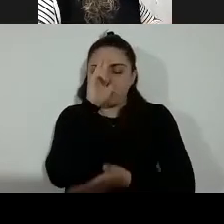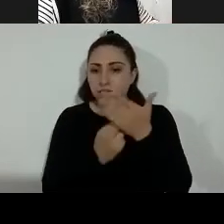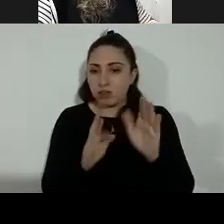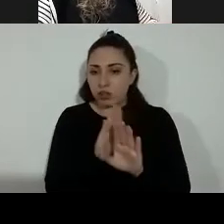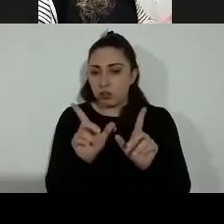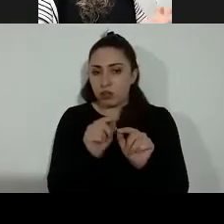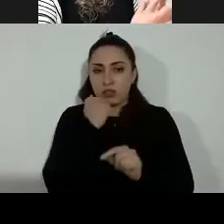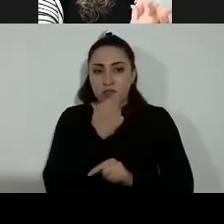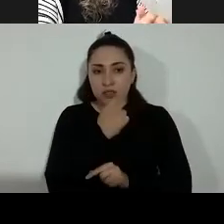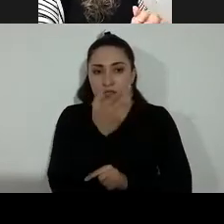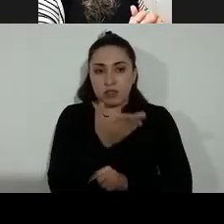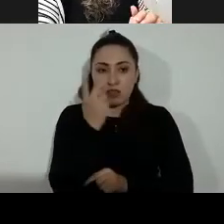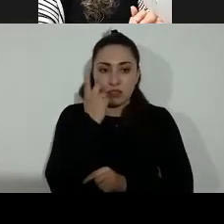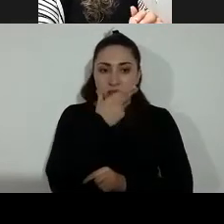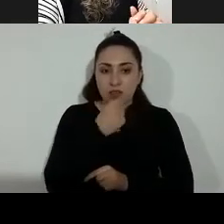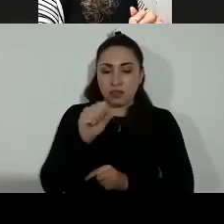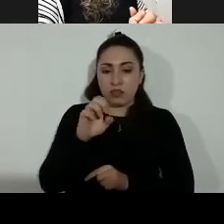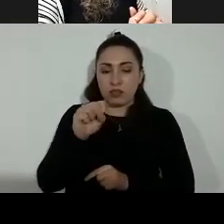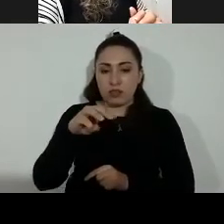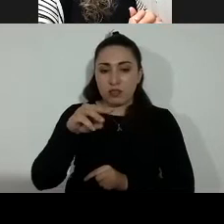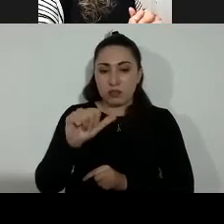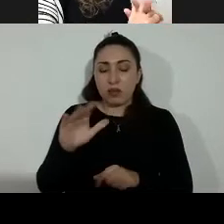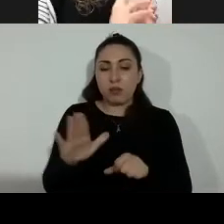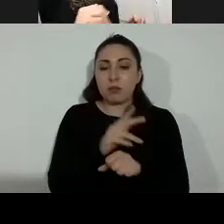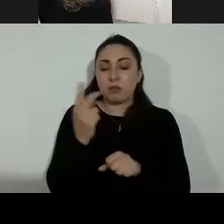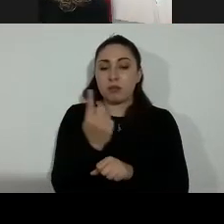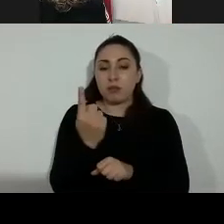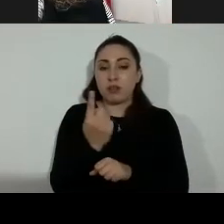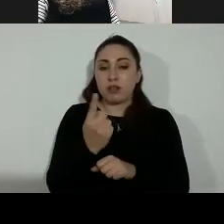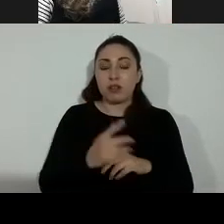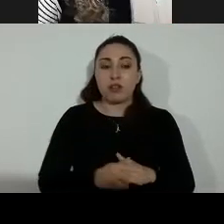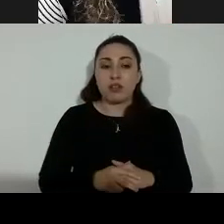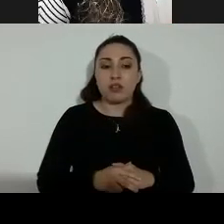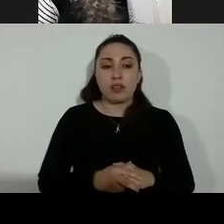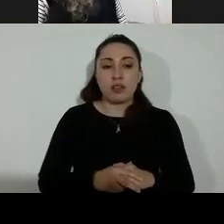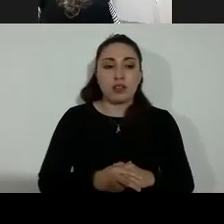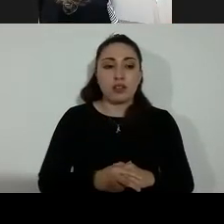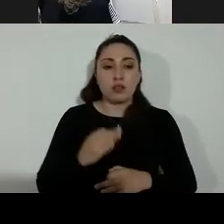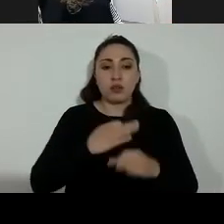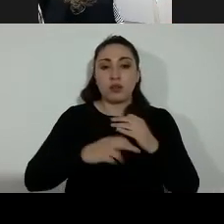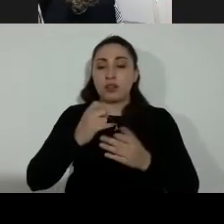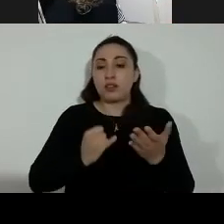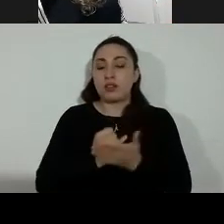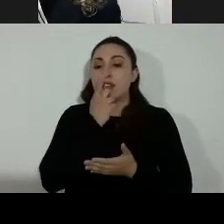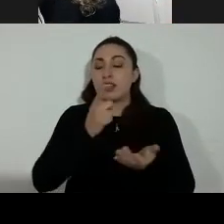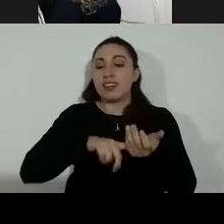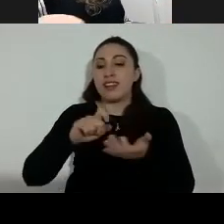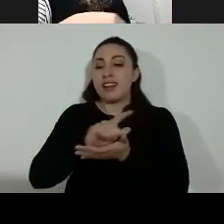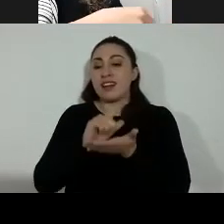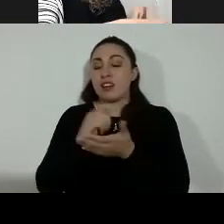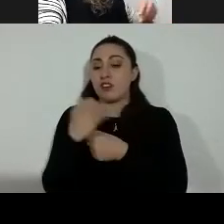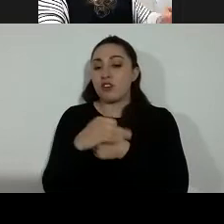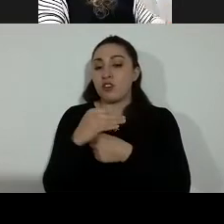quiero decir, diputado Sesma, porque así lo determina la ley orgánica